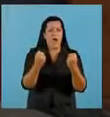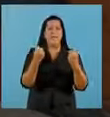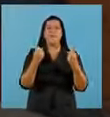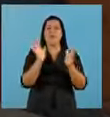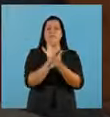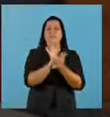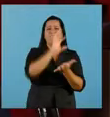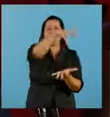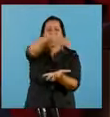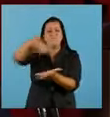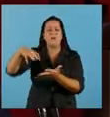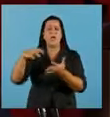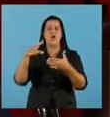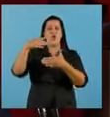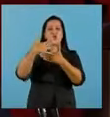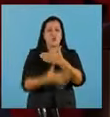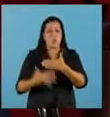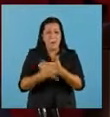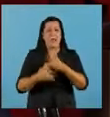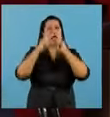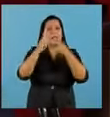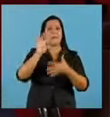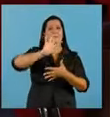institucionalidad democrática en Sudamérica y en la región.